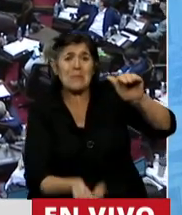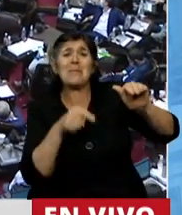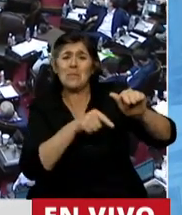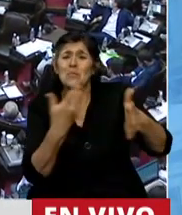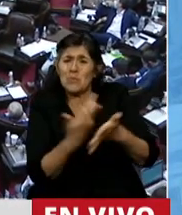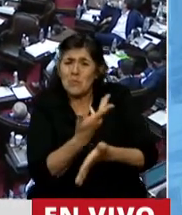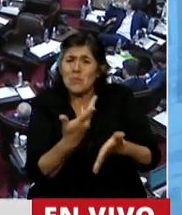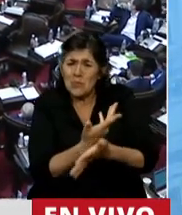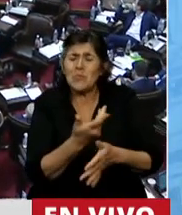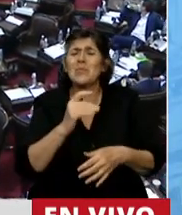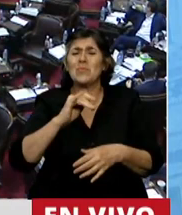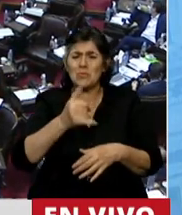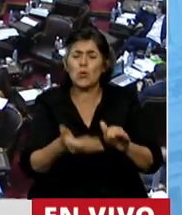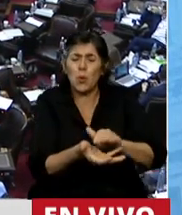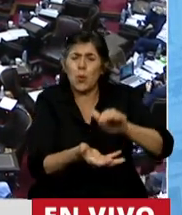vida